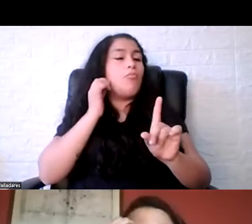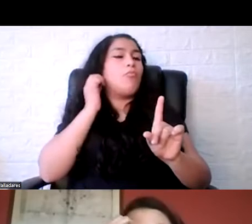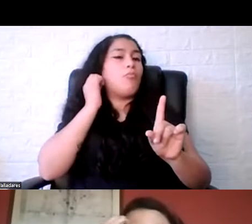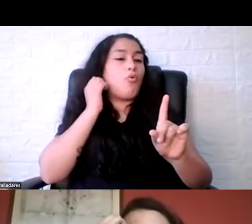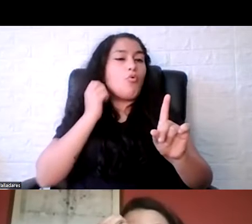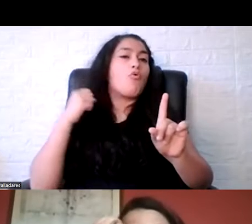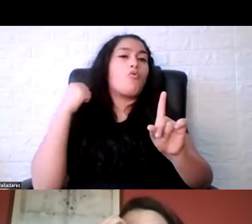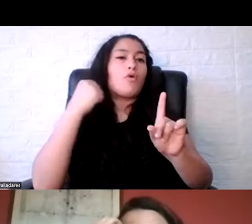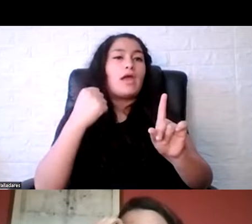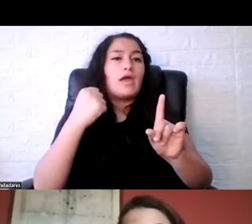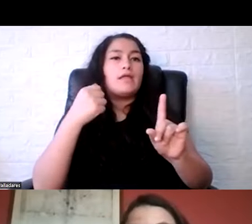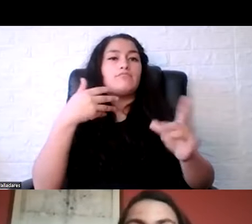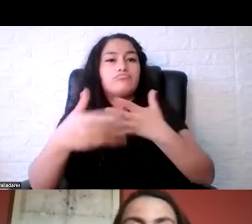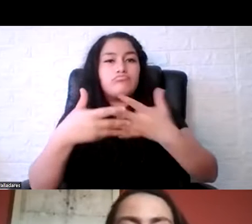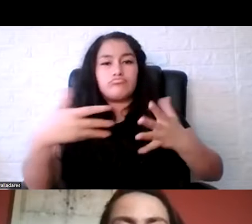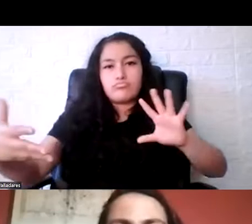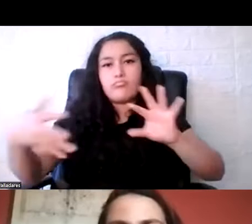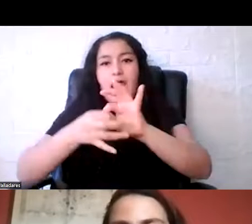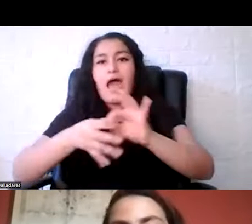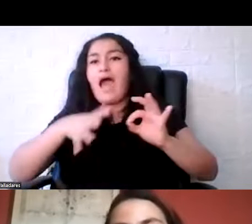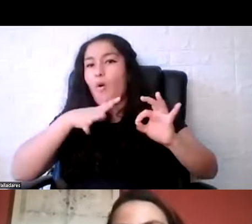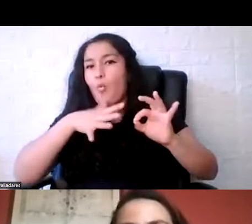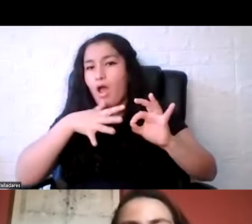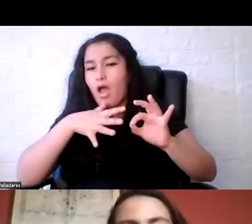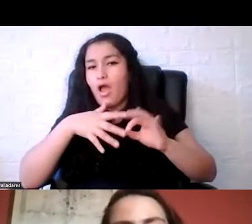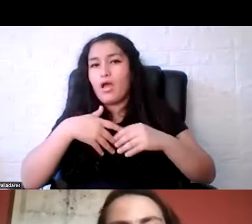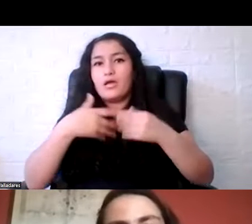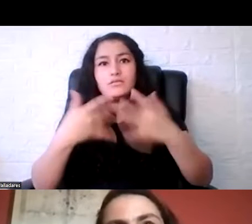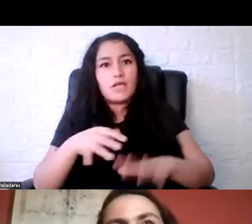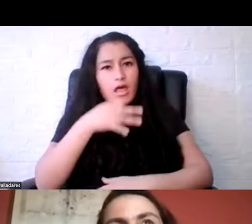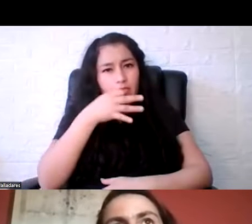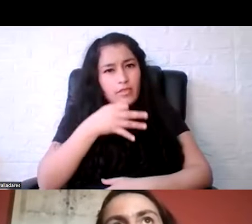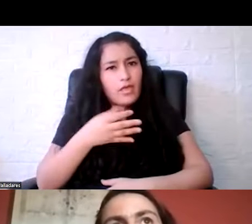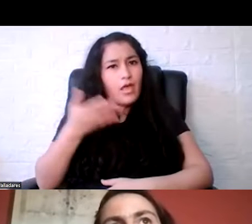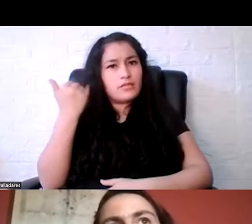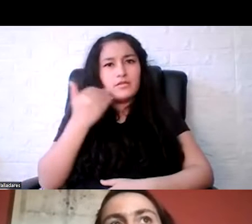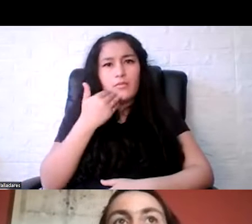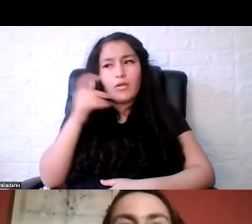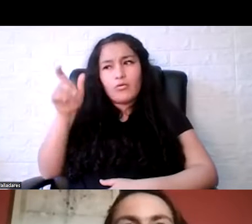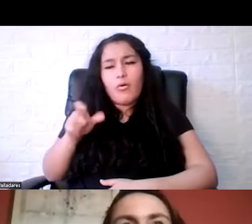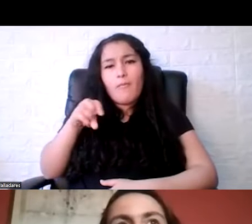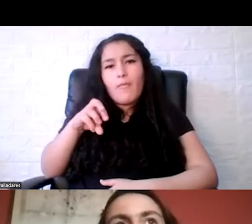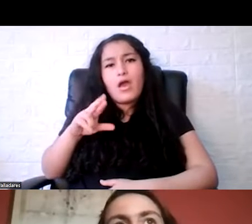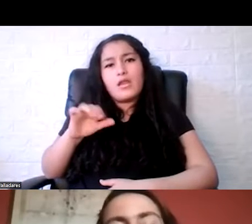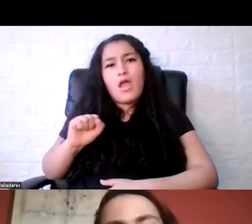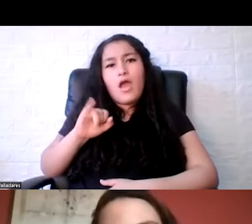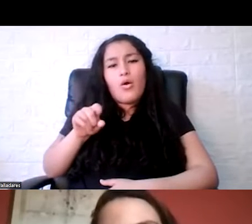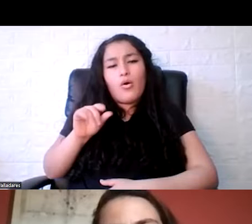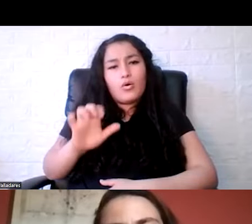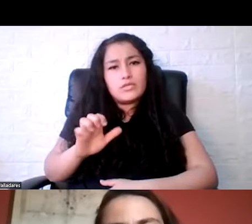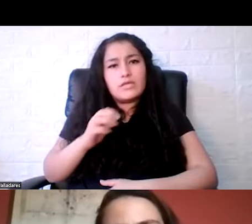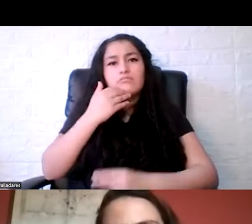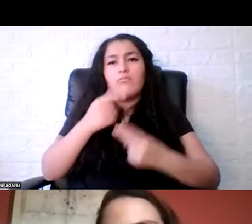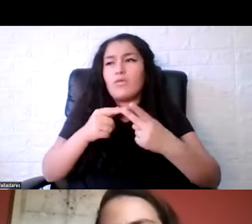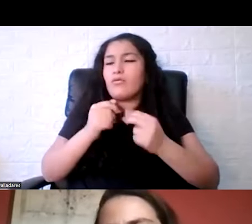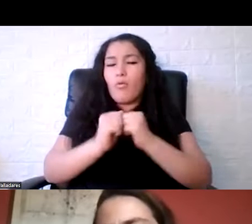llevaba, junto a Cecilia, llevábamos varias entrevistas como en contexto urbano, ¿no es cierto? Con colegas,